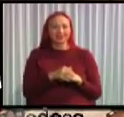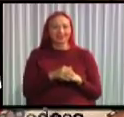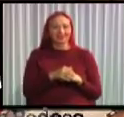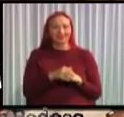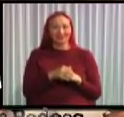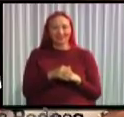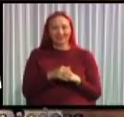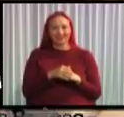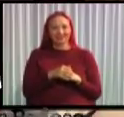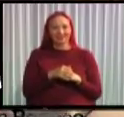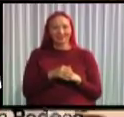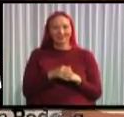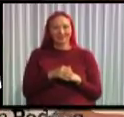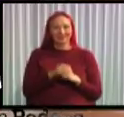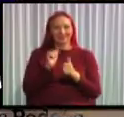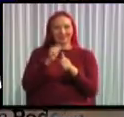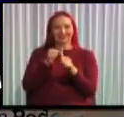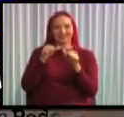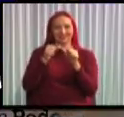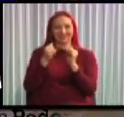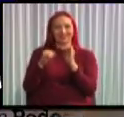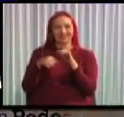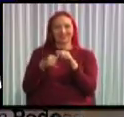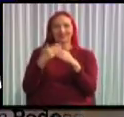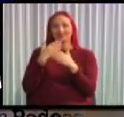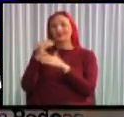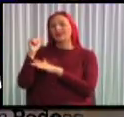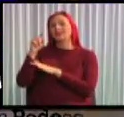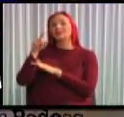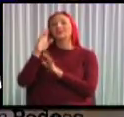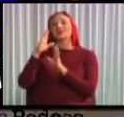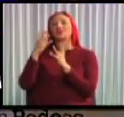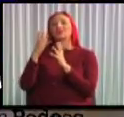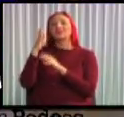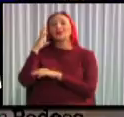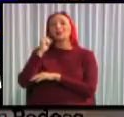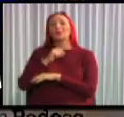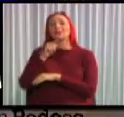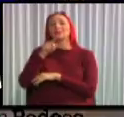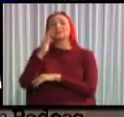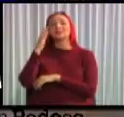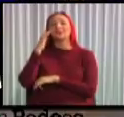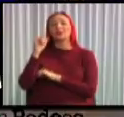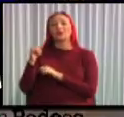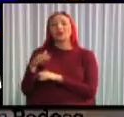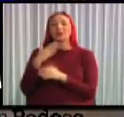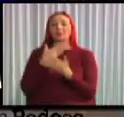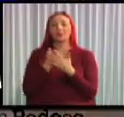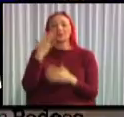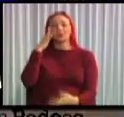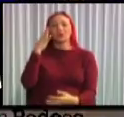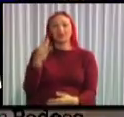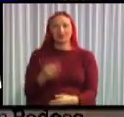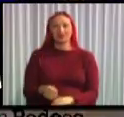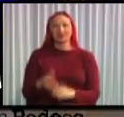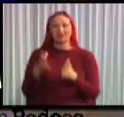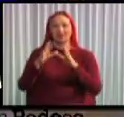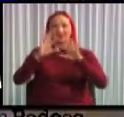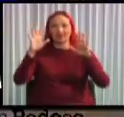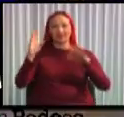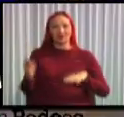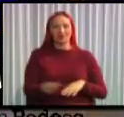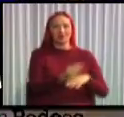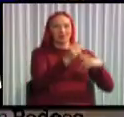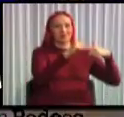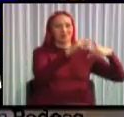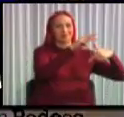otro día estábamos marineando. Sí, sí, sí. Austin, ¿y usted cuándo se dio cuenta que sabía jugar? Bueno, yo quiero aclarar que soy más joven que